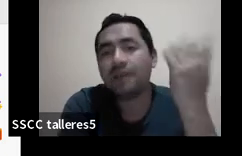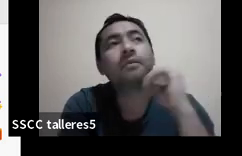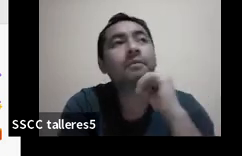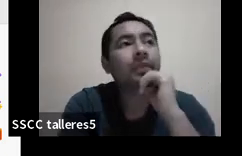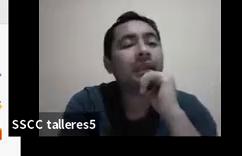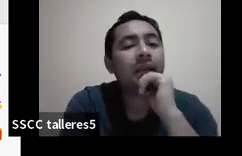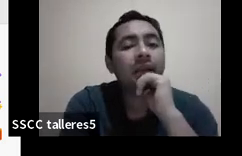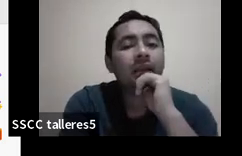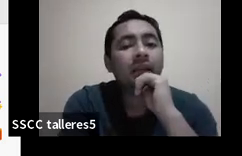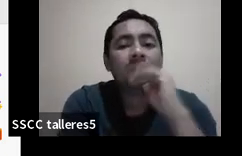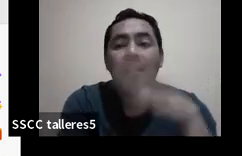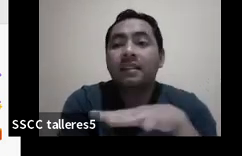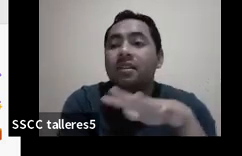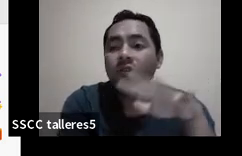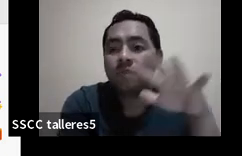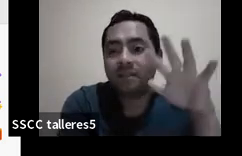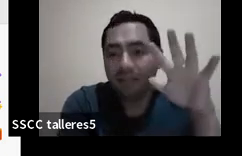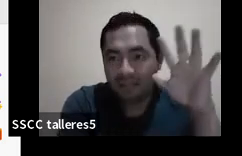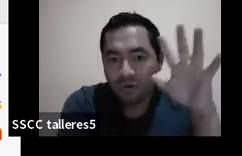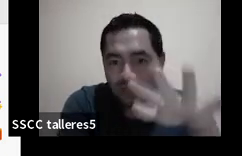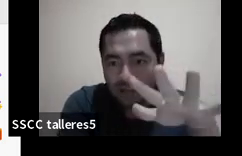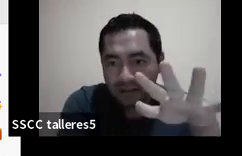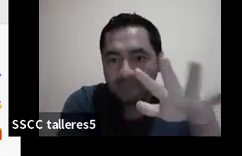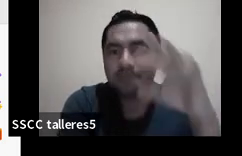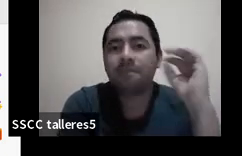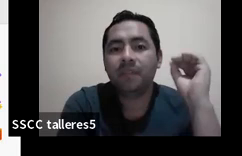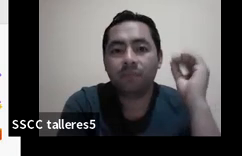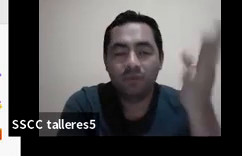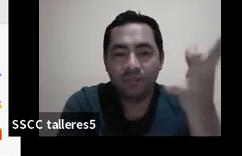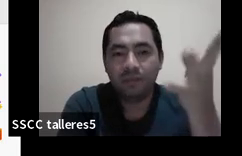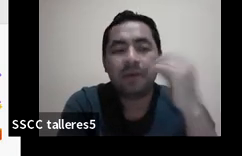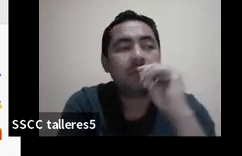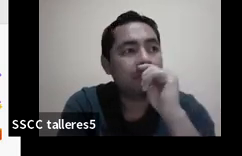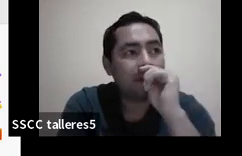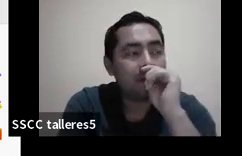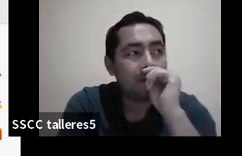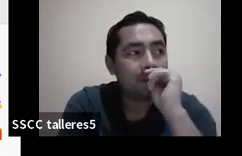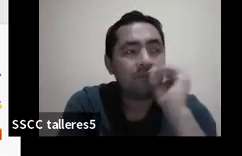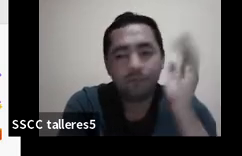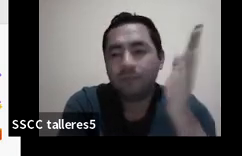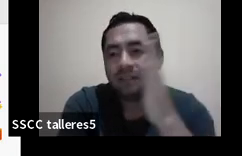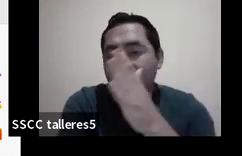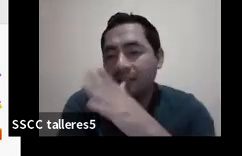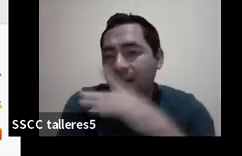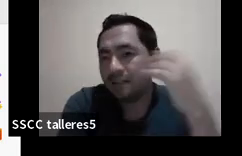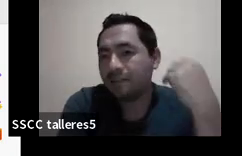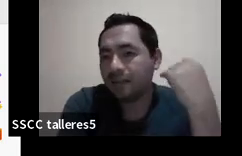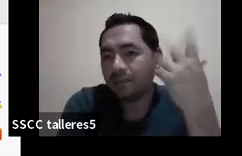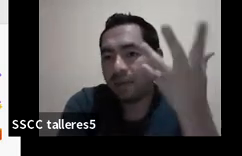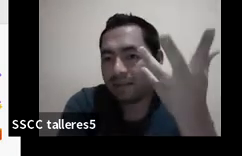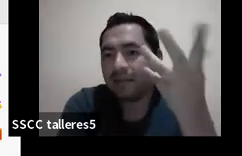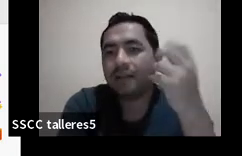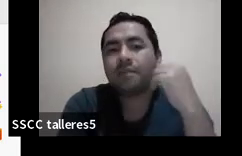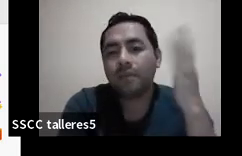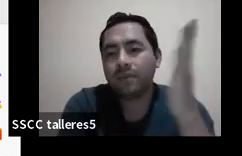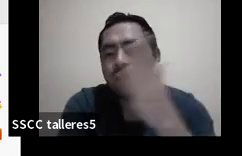forma básica, ¿no? La clase de hoy va a ser teórica, expositiva, ¿ya? Las siguientes clases van a